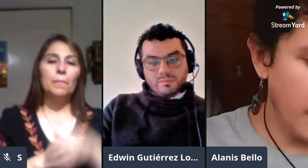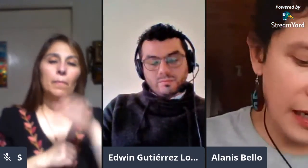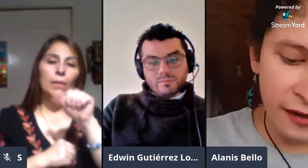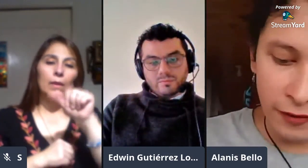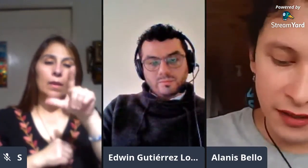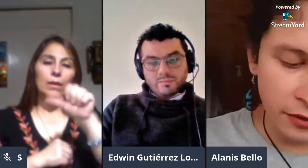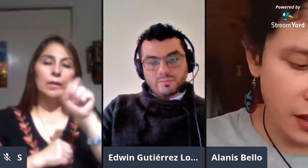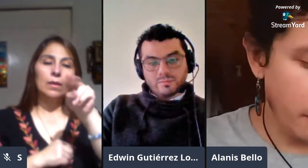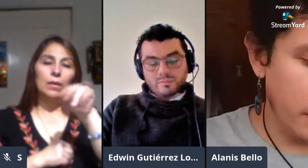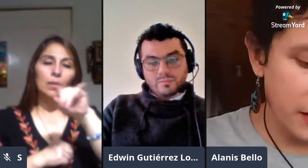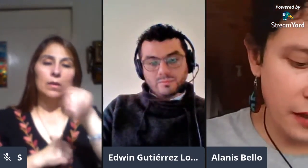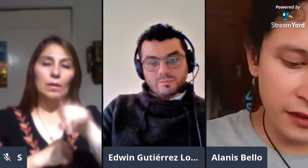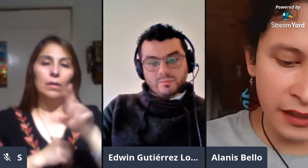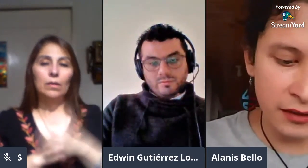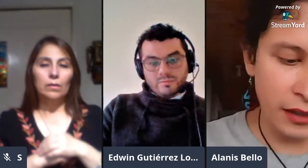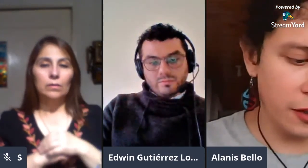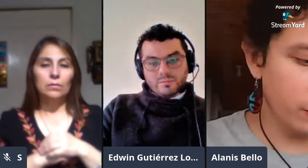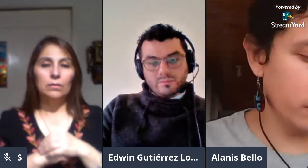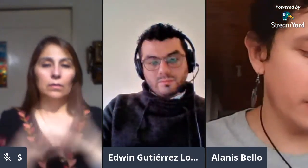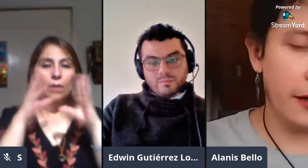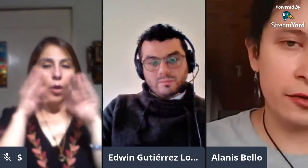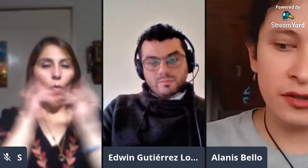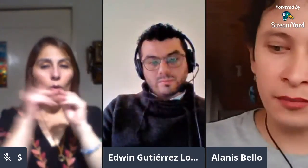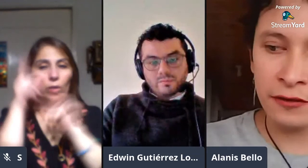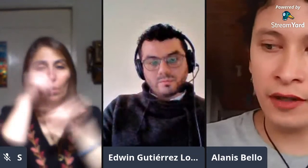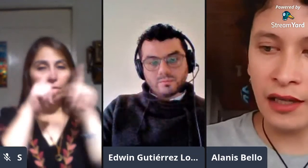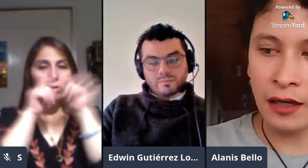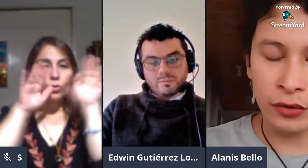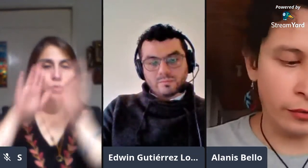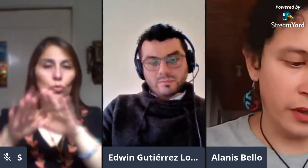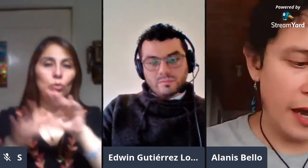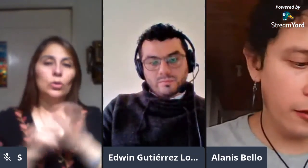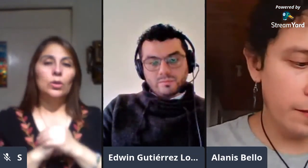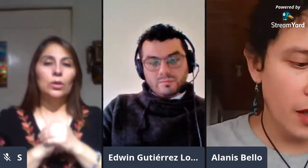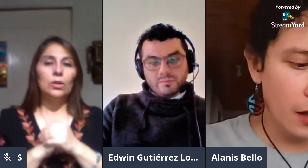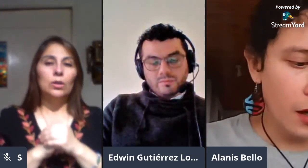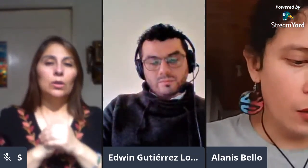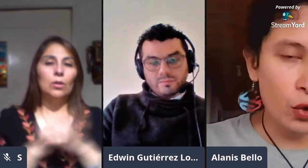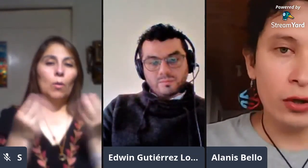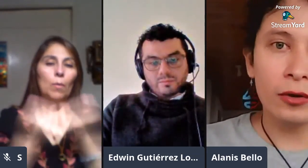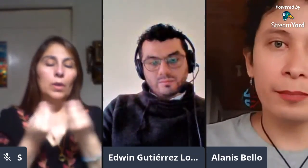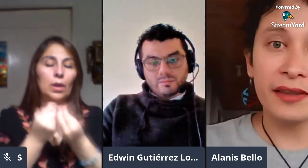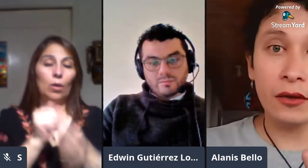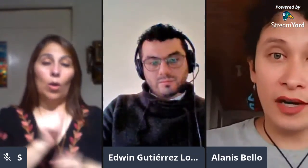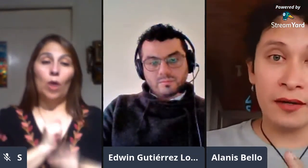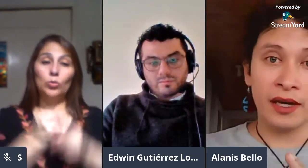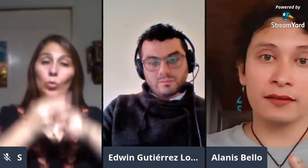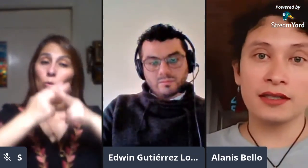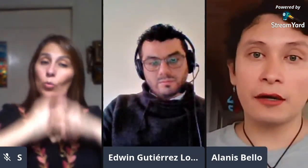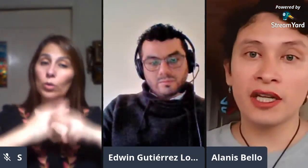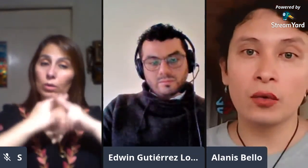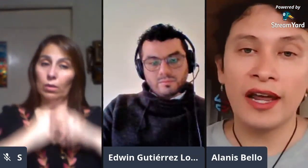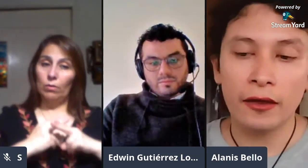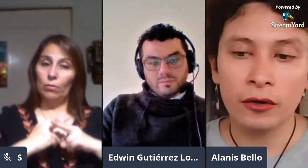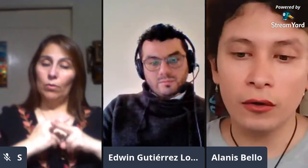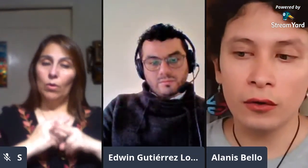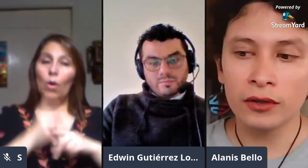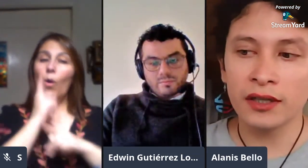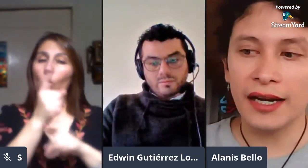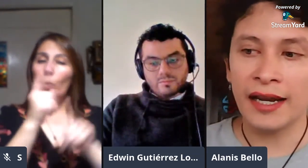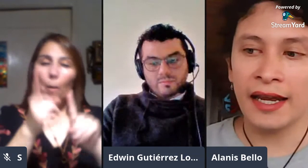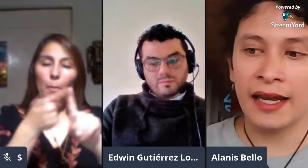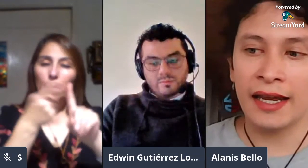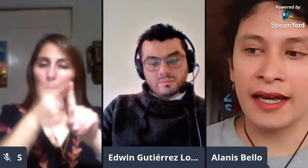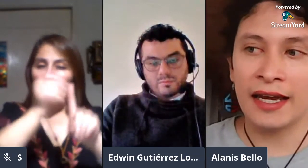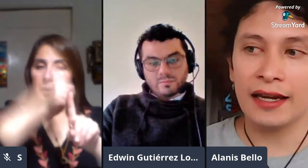Siguiendo el hilo de la reflexión que llevaba Sandra, quisiera como tocar dos temas frente al autocuidado. Uno particularmente está vinculado